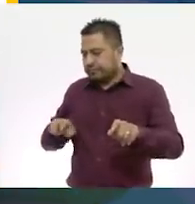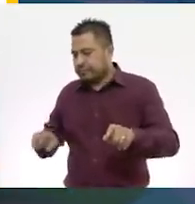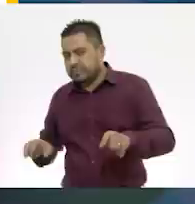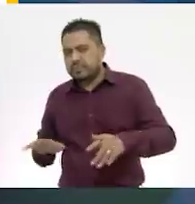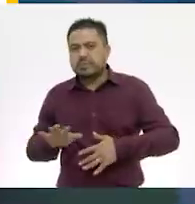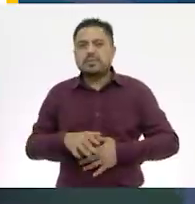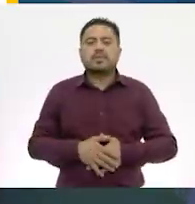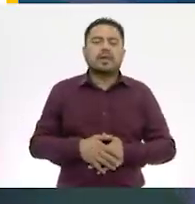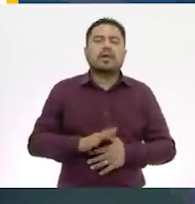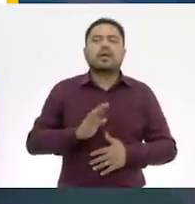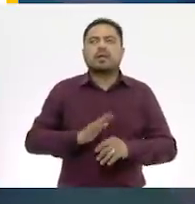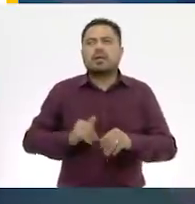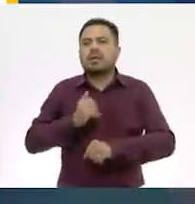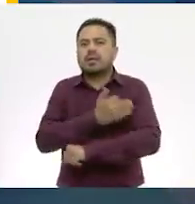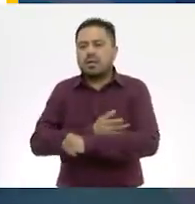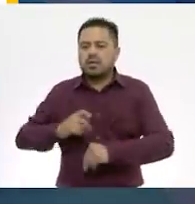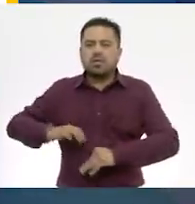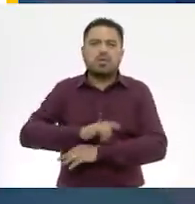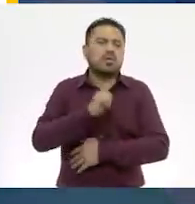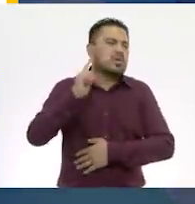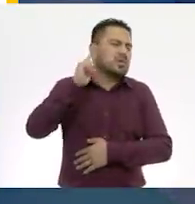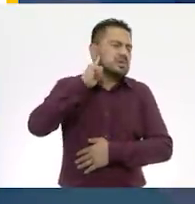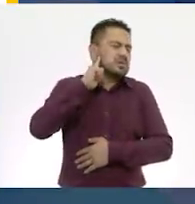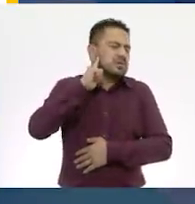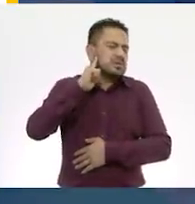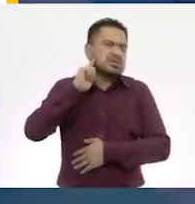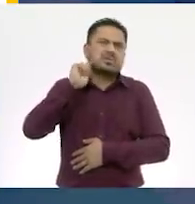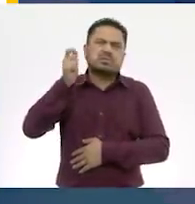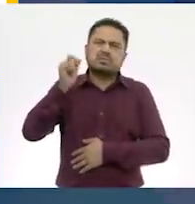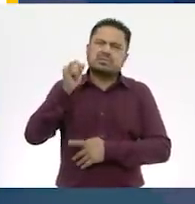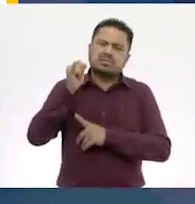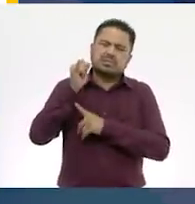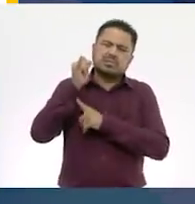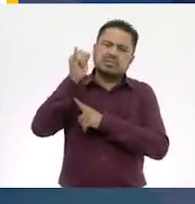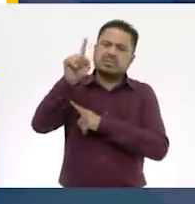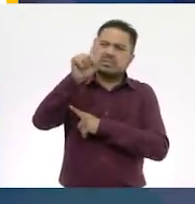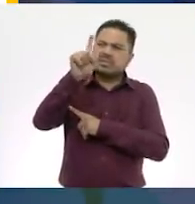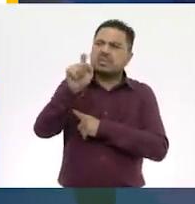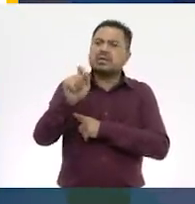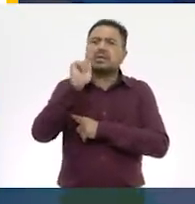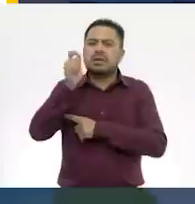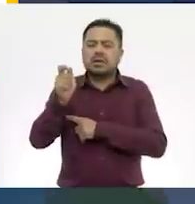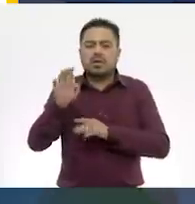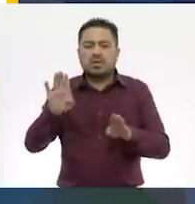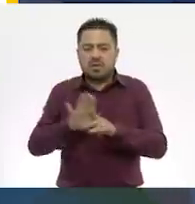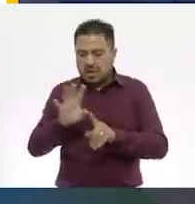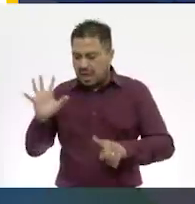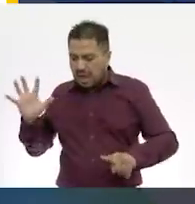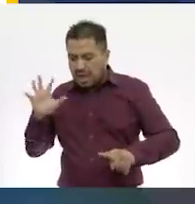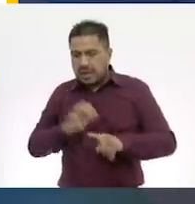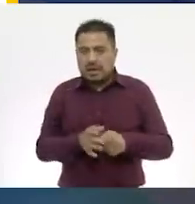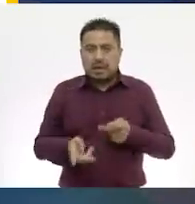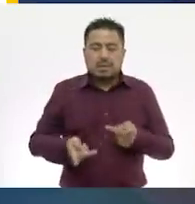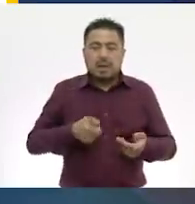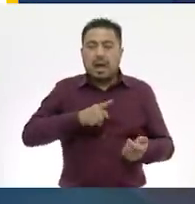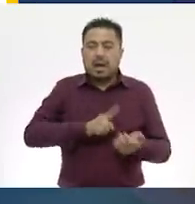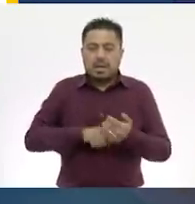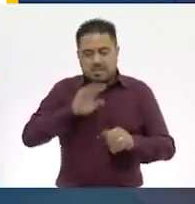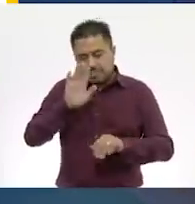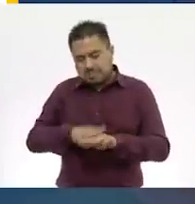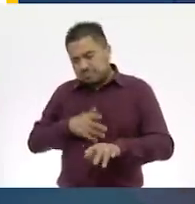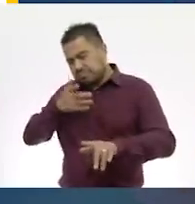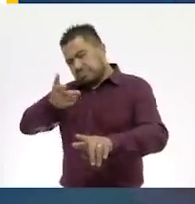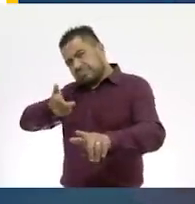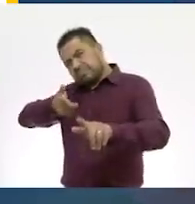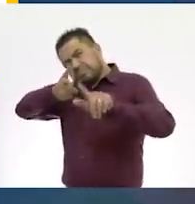Al cabo de un rato, la hormiguita escuchó a lo lejos un sonido misterioso. Se trataba de un cazador preparando su arma para disparar a